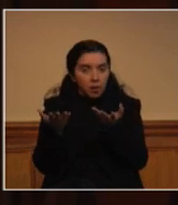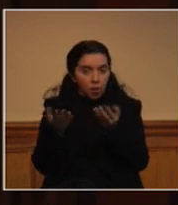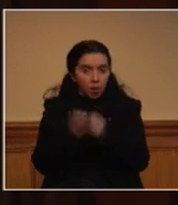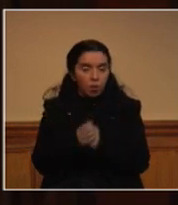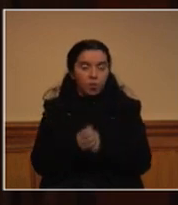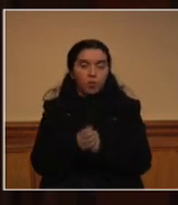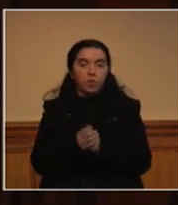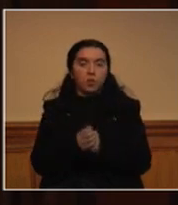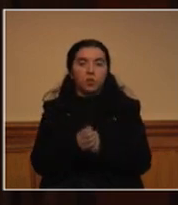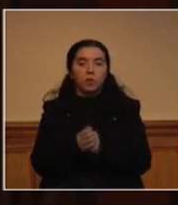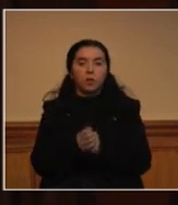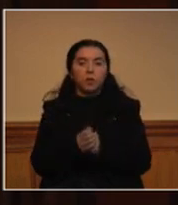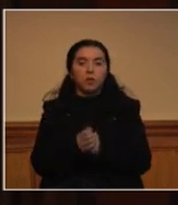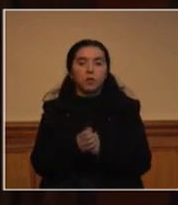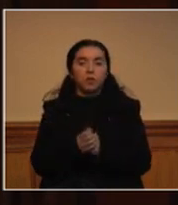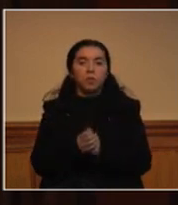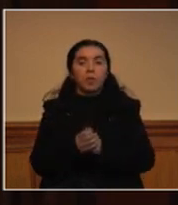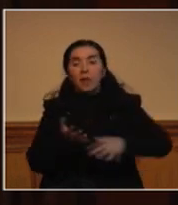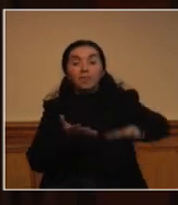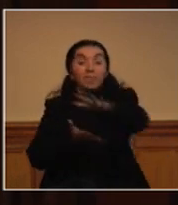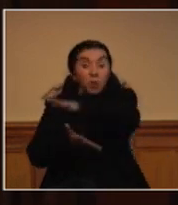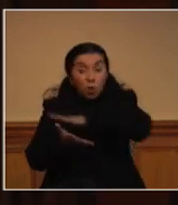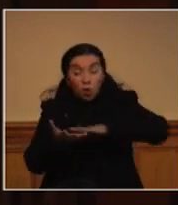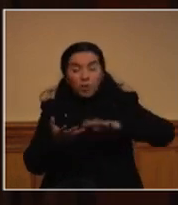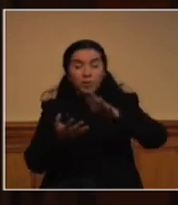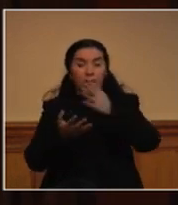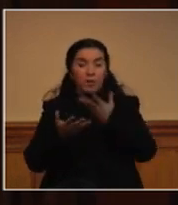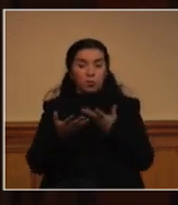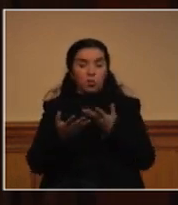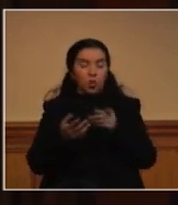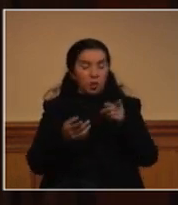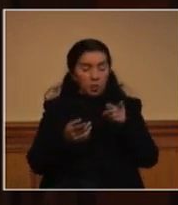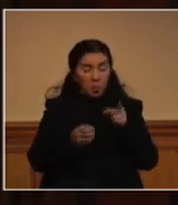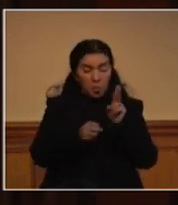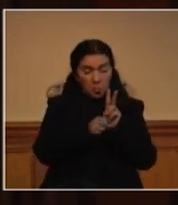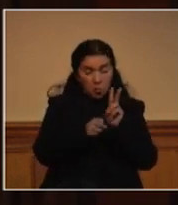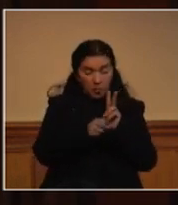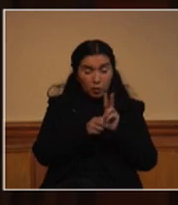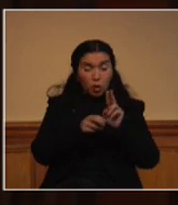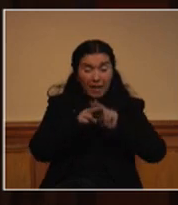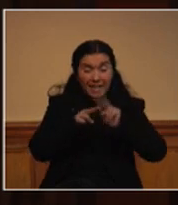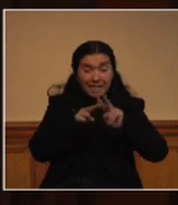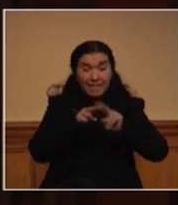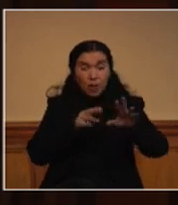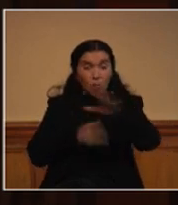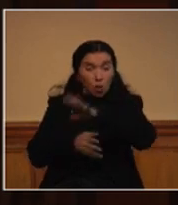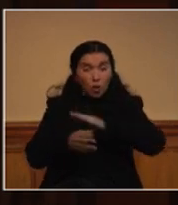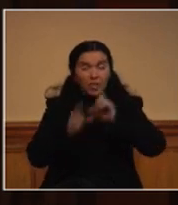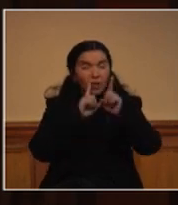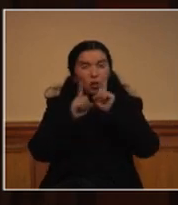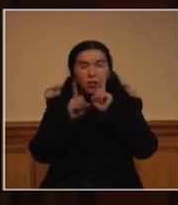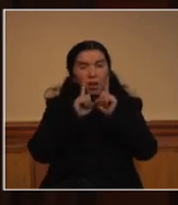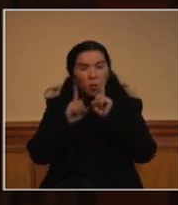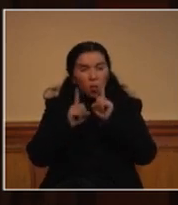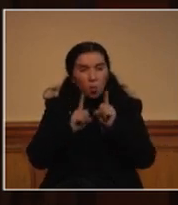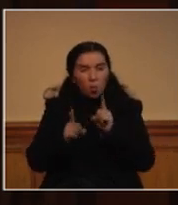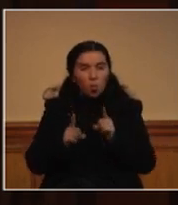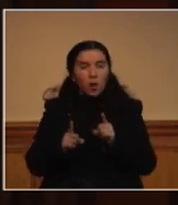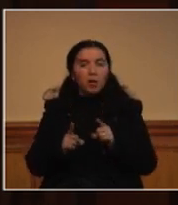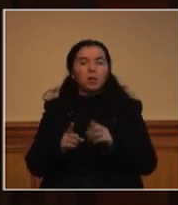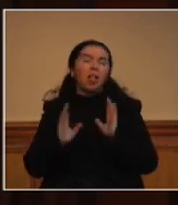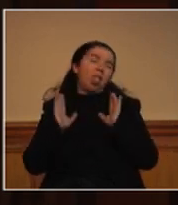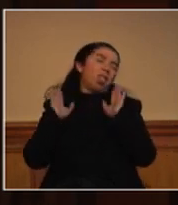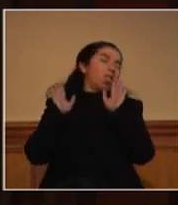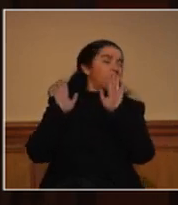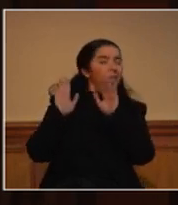estrategias que habilitaran el contexto, que hicieran que el contexto del cuento no fuera un contexto de